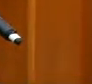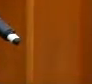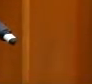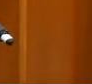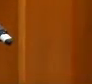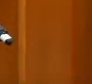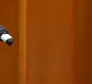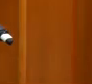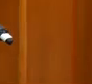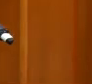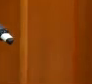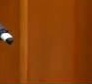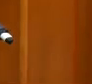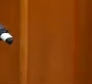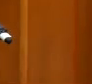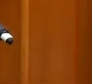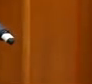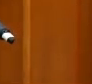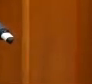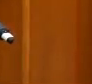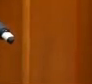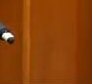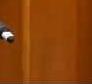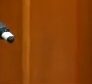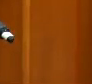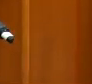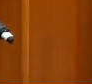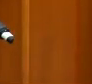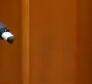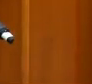Quiero llamar tu